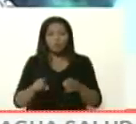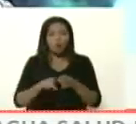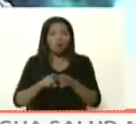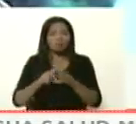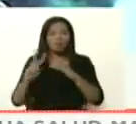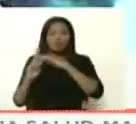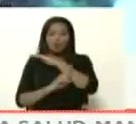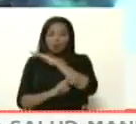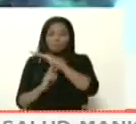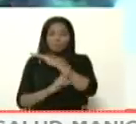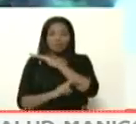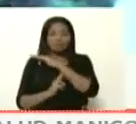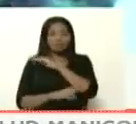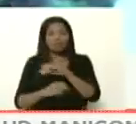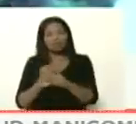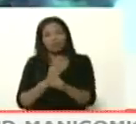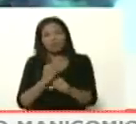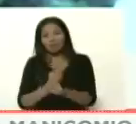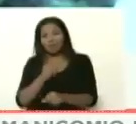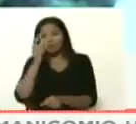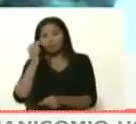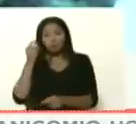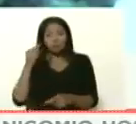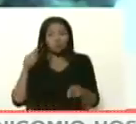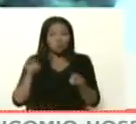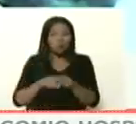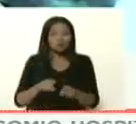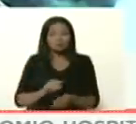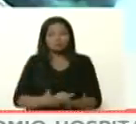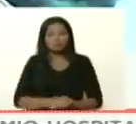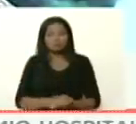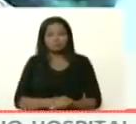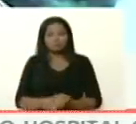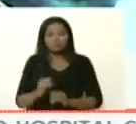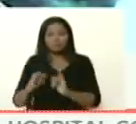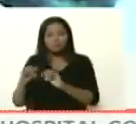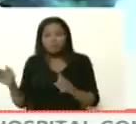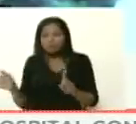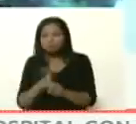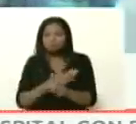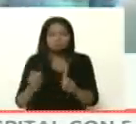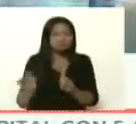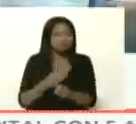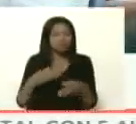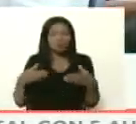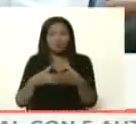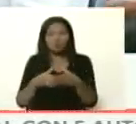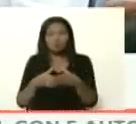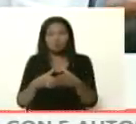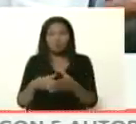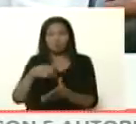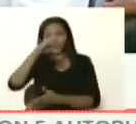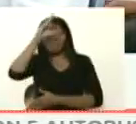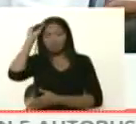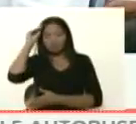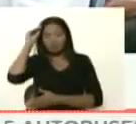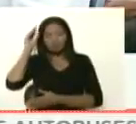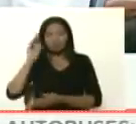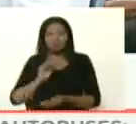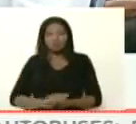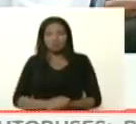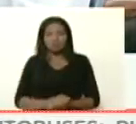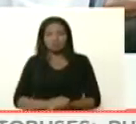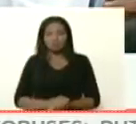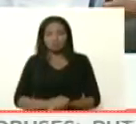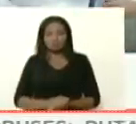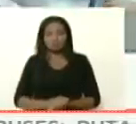a sus trabajadores y trabajadoras, por esa agresión por parte del emperador Donald Trump.